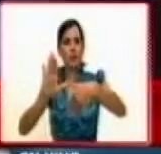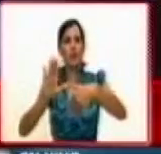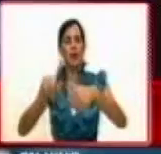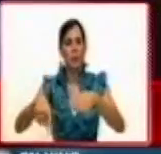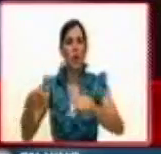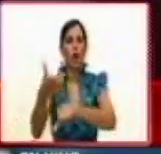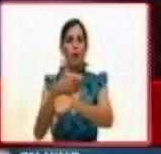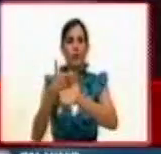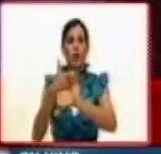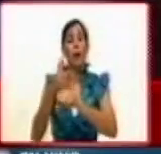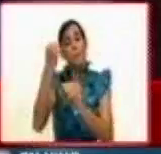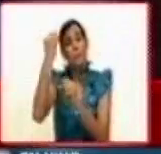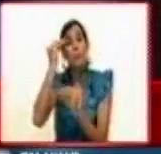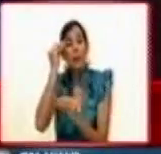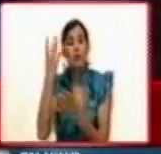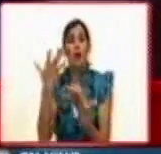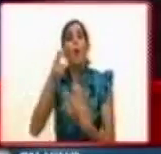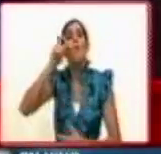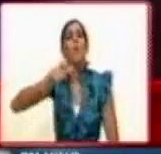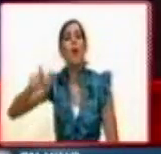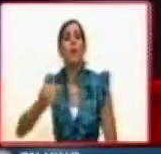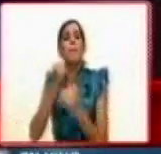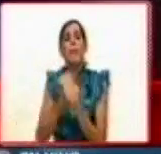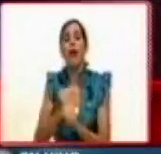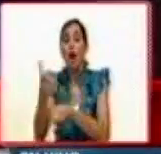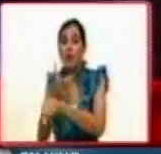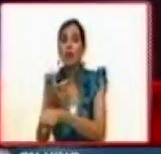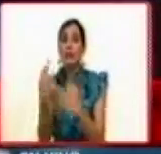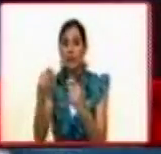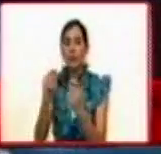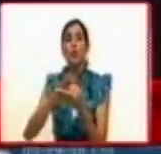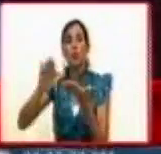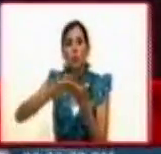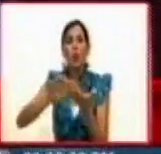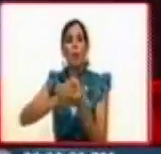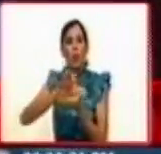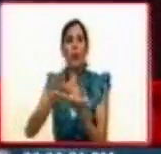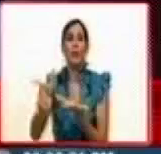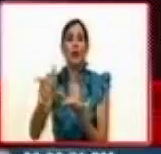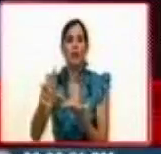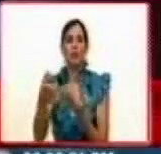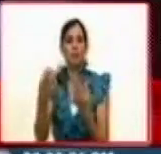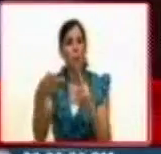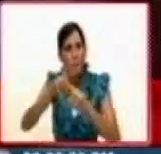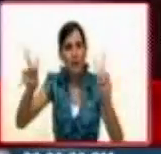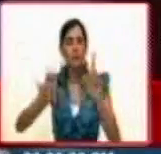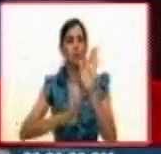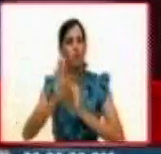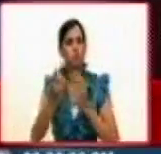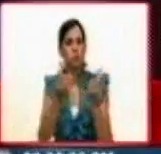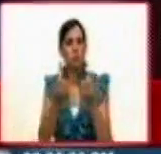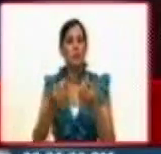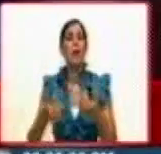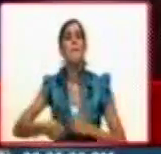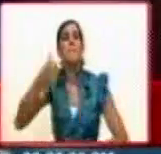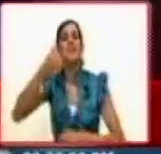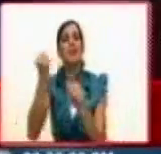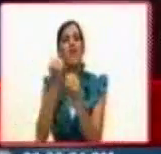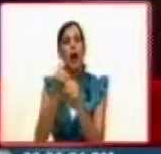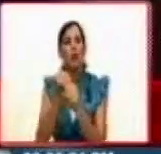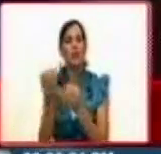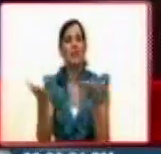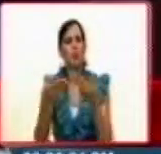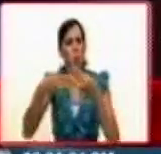gobiernos el cumplimiento de compromisos de paz, crecimiento económico, creación de empleos decentes,